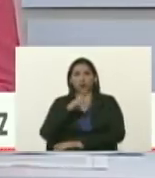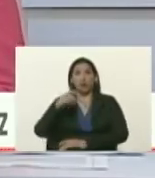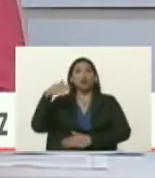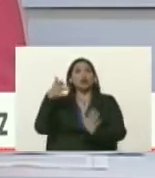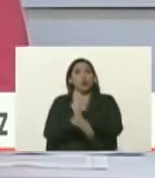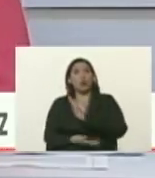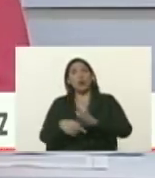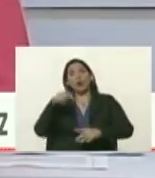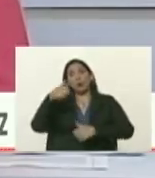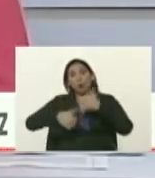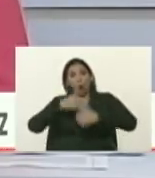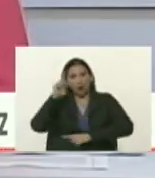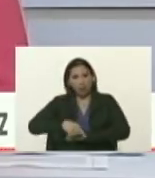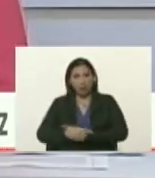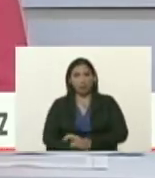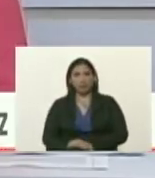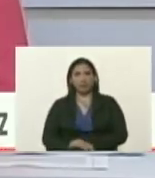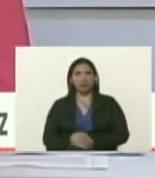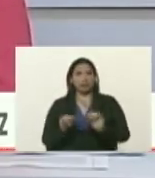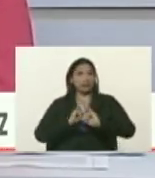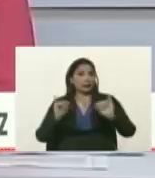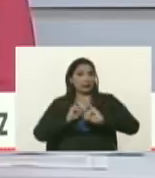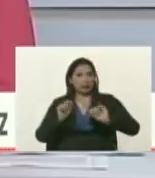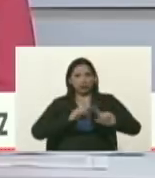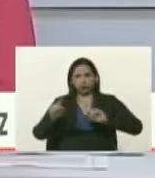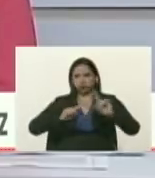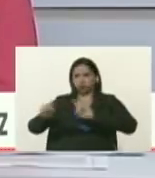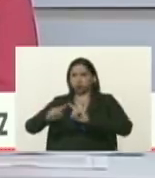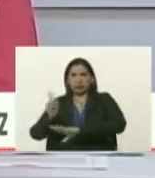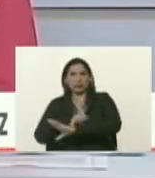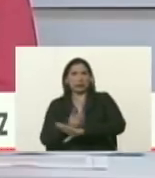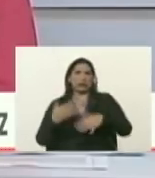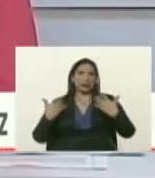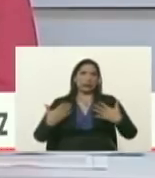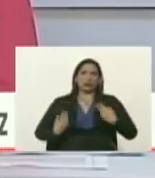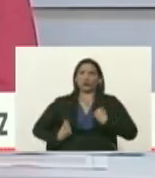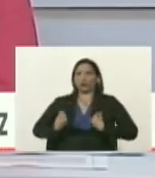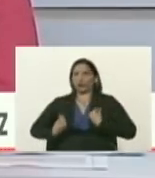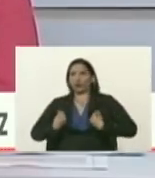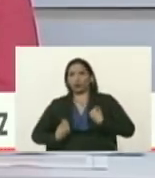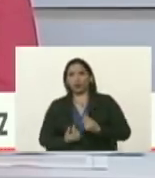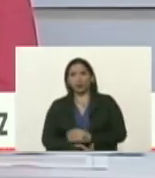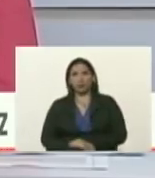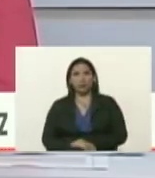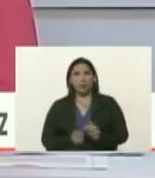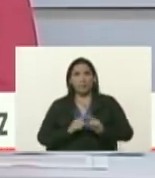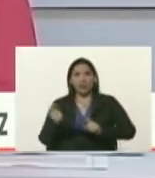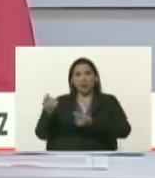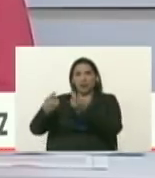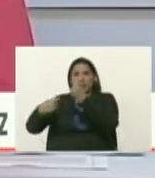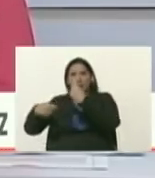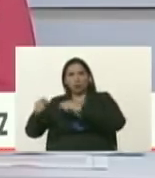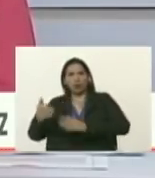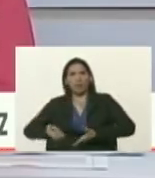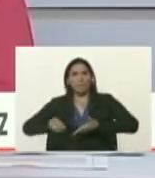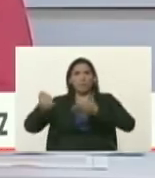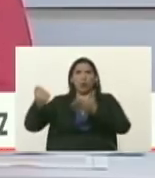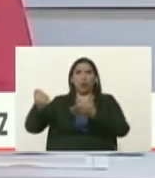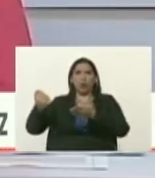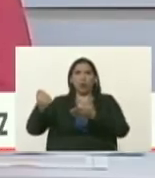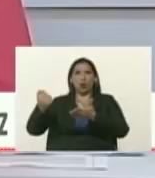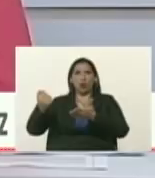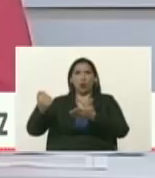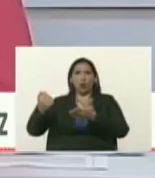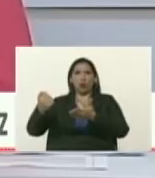también ya están actuando aceleradamente, para negociar los bonos por